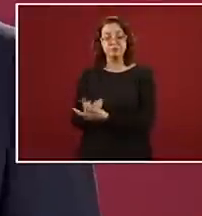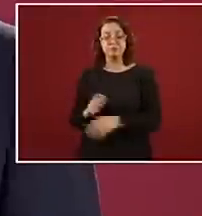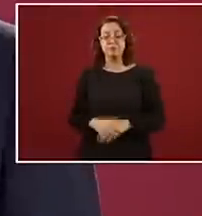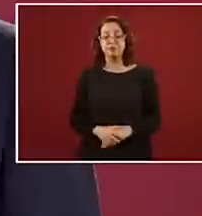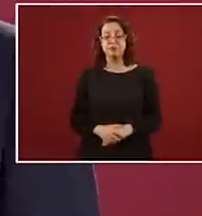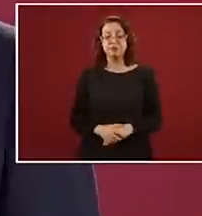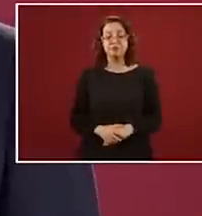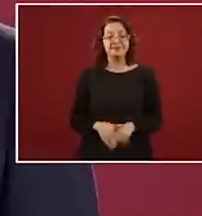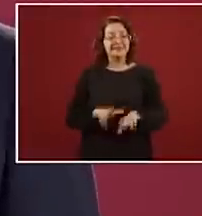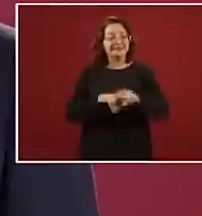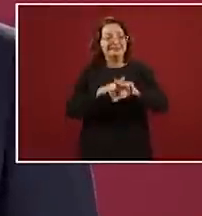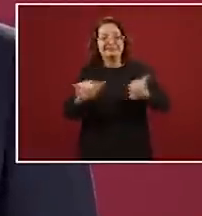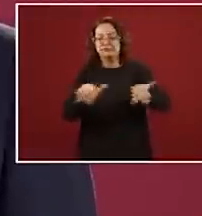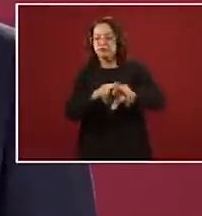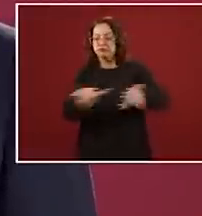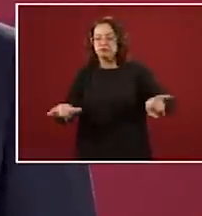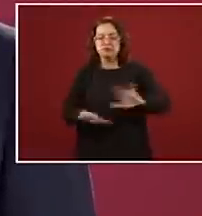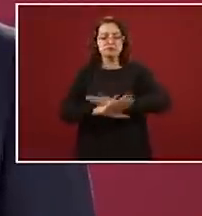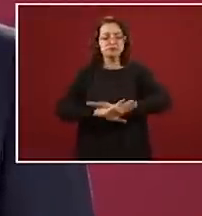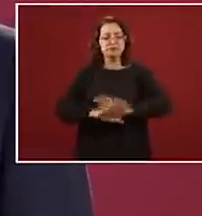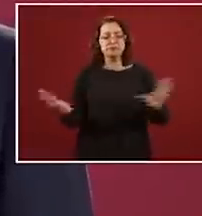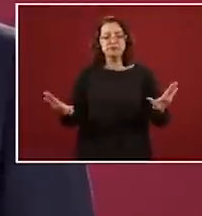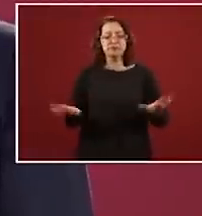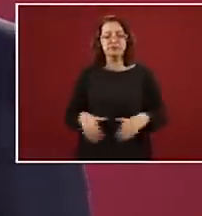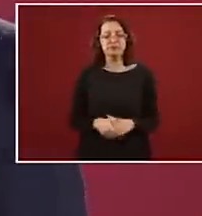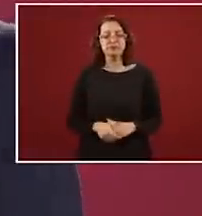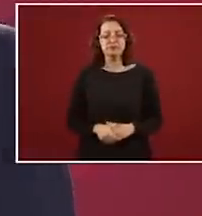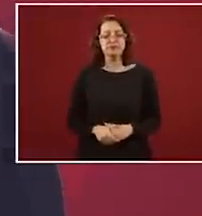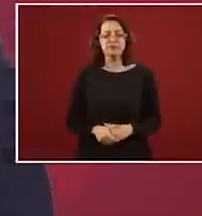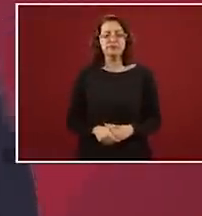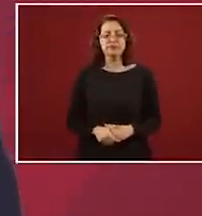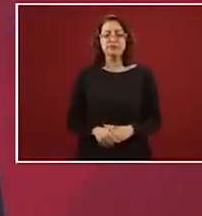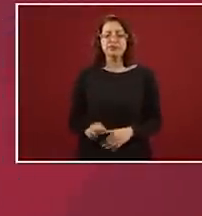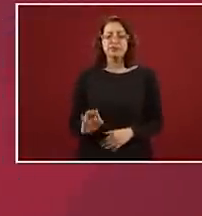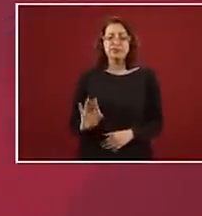Nada, absolutamente. Si acaso,